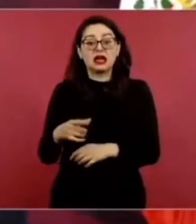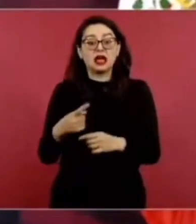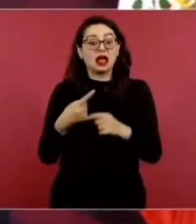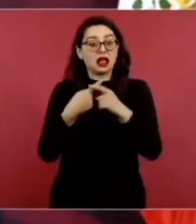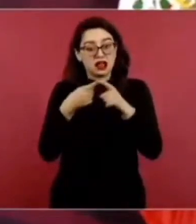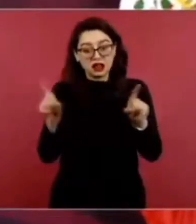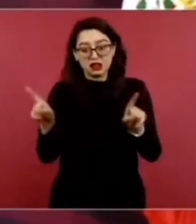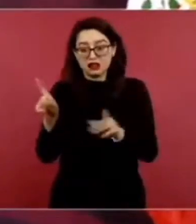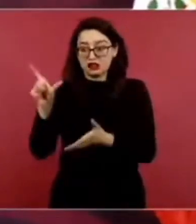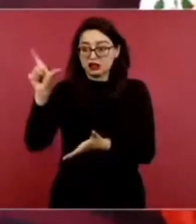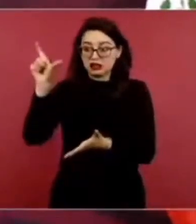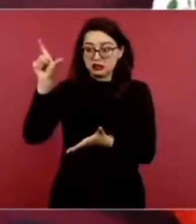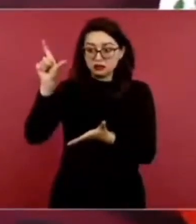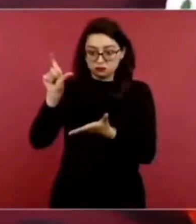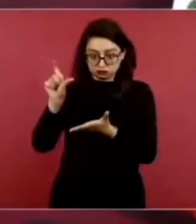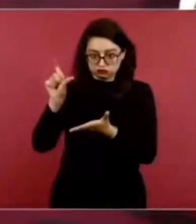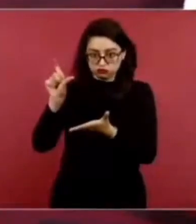perdió